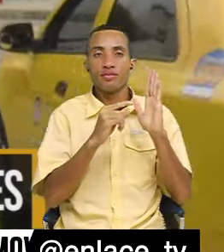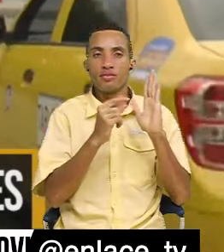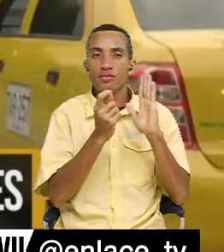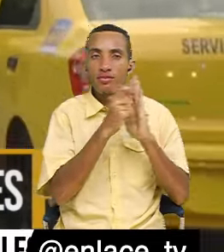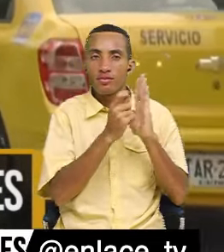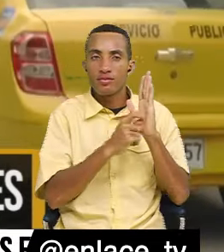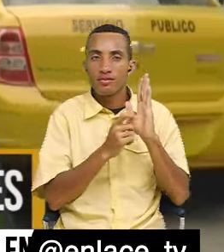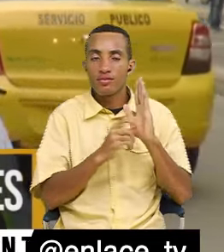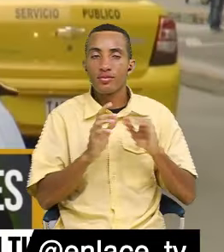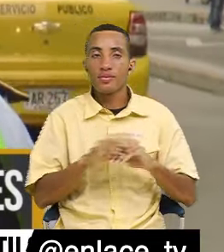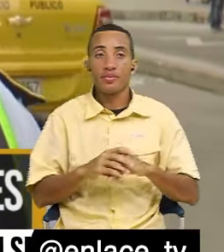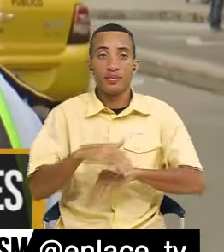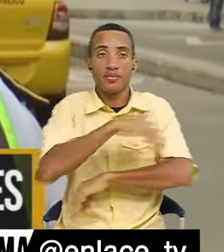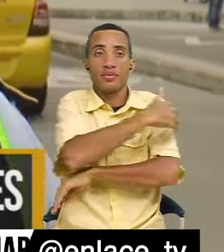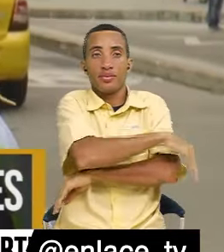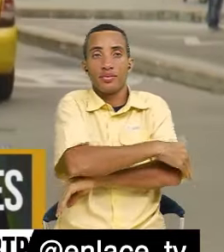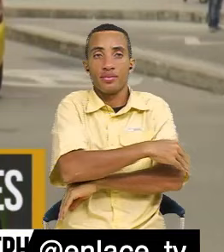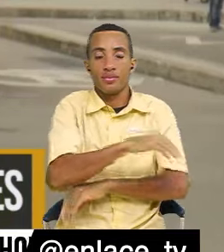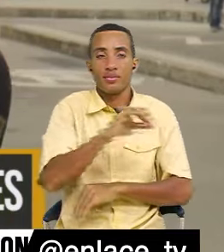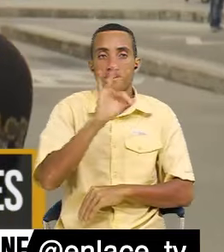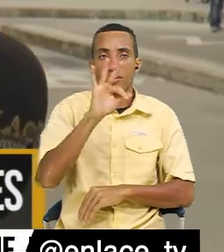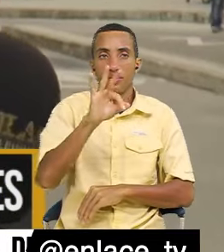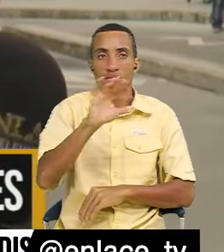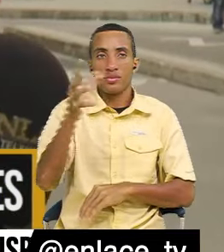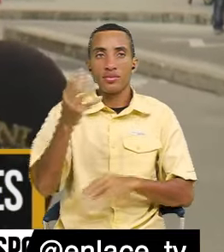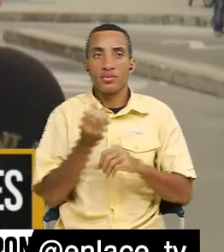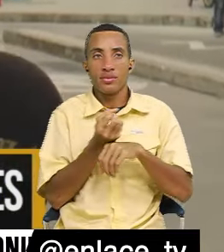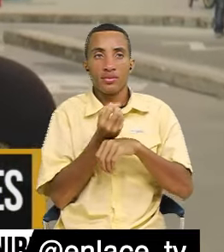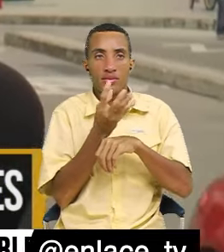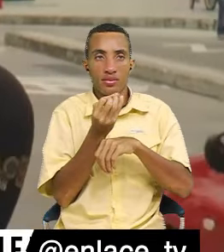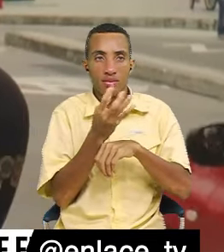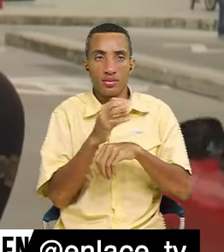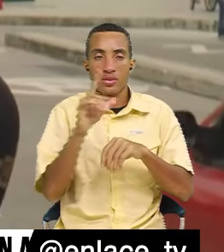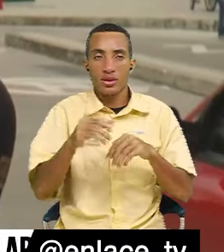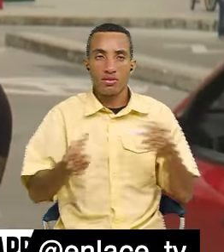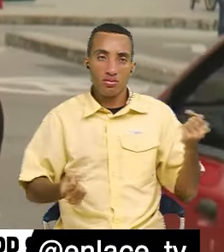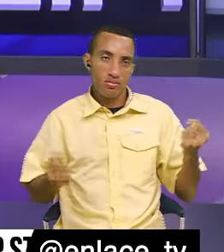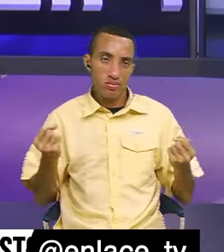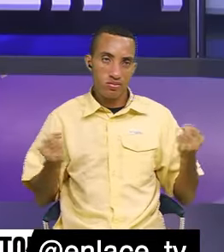con carrera tercera y fertilizante para el ingreso de los vehículos pesados.